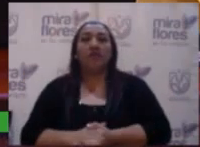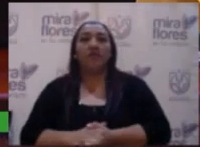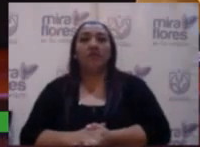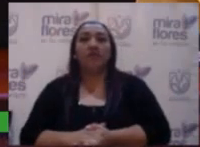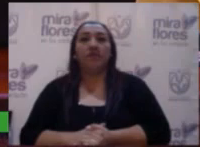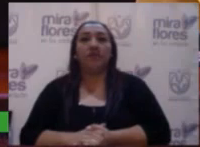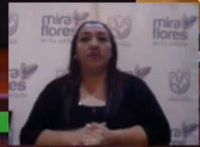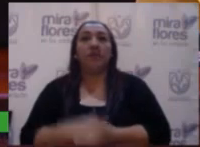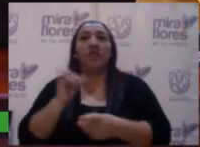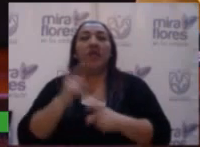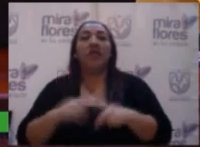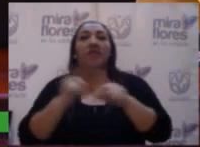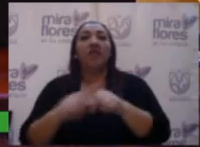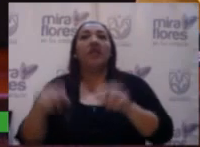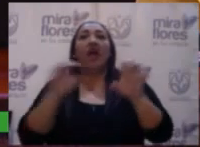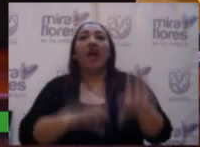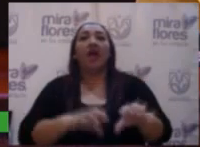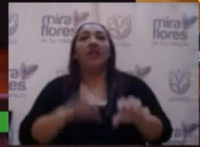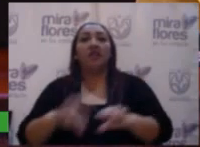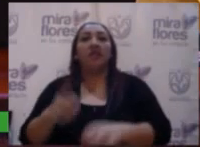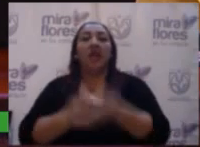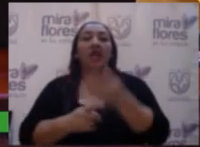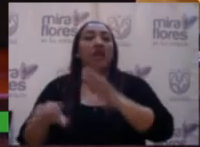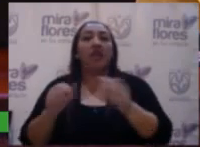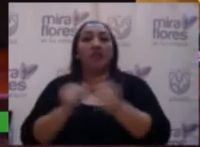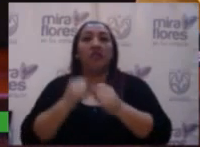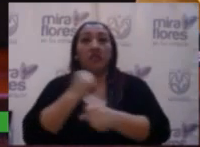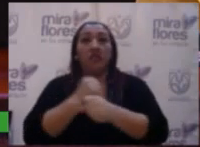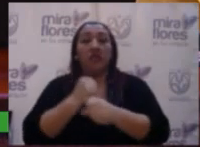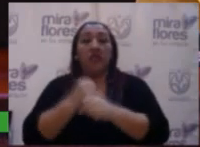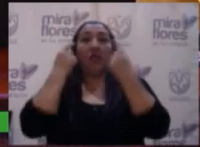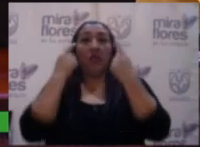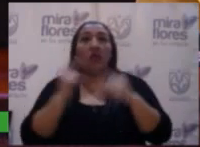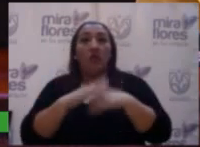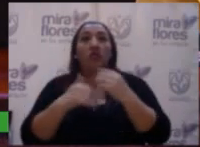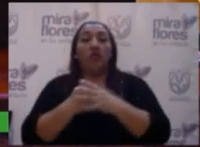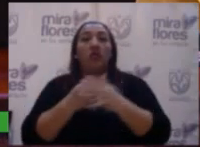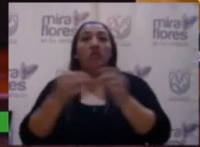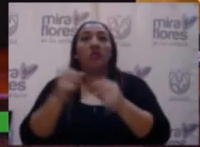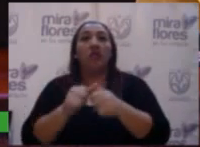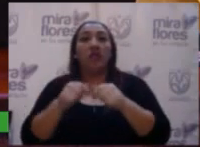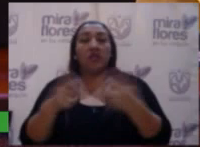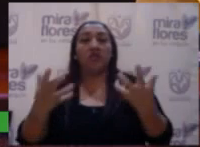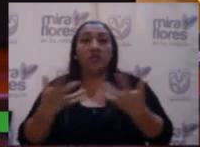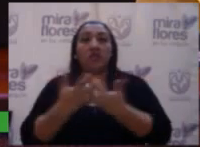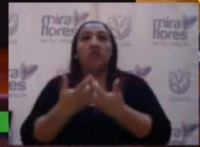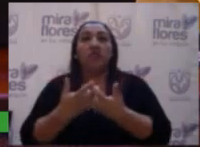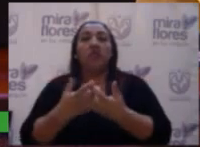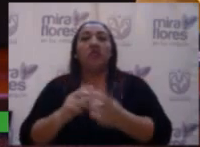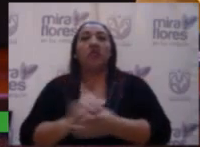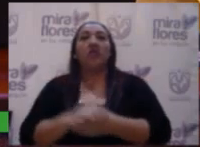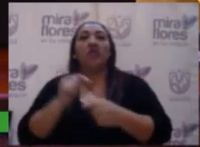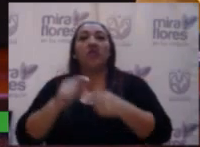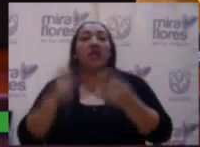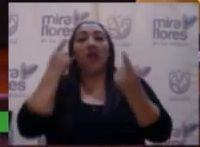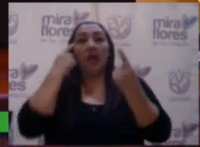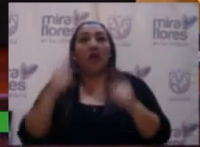y en las demás actividades a ejecutarse en dicho contexto de conformidad con expresado en las consideraciones del presente acuerdo